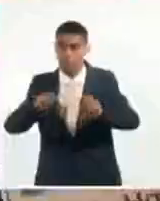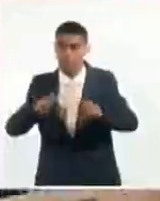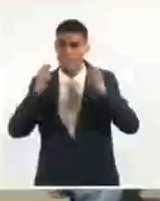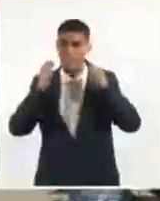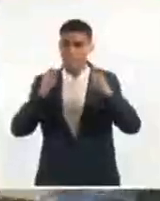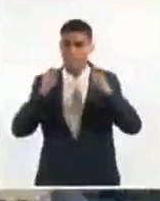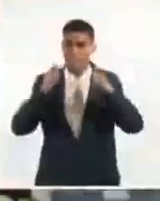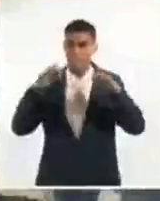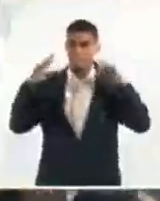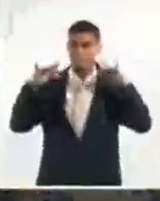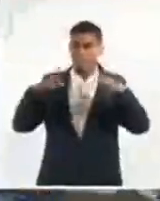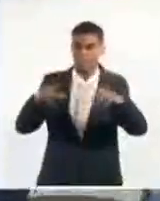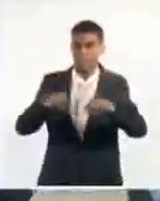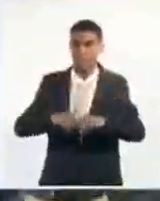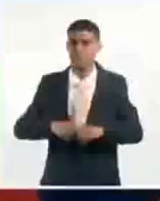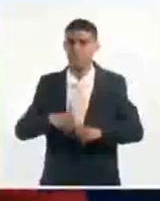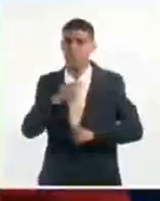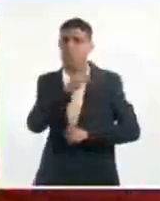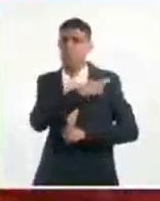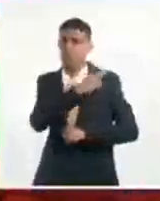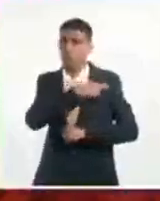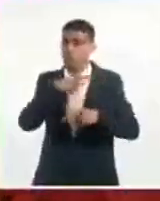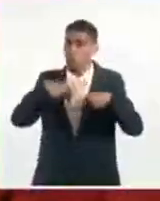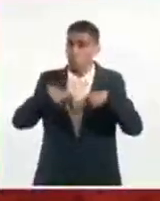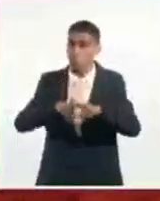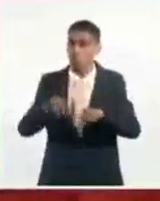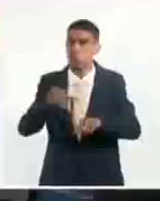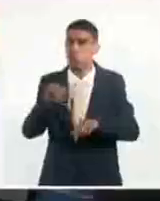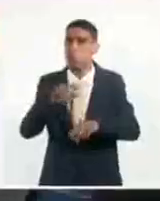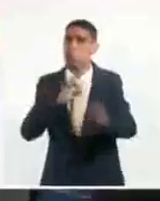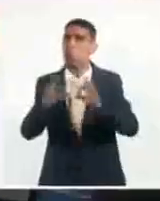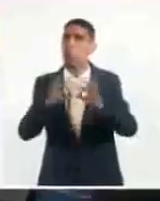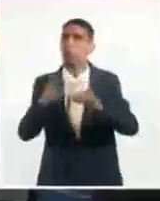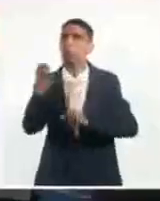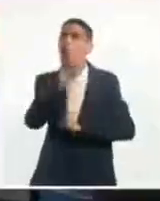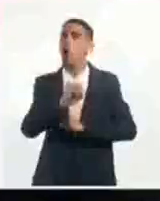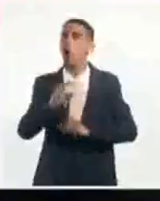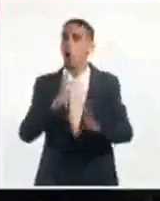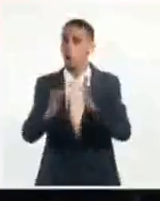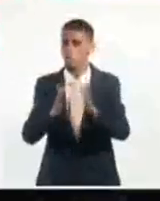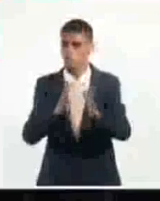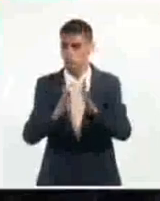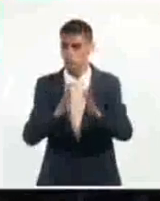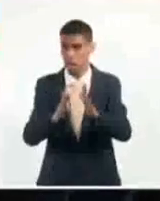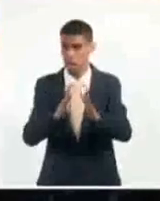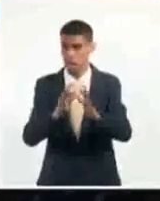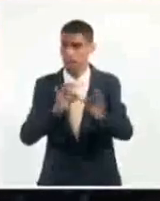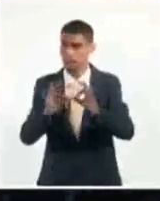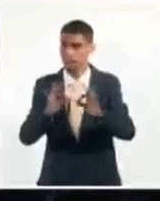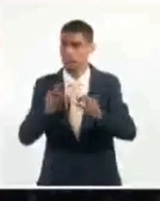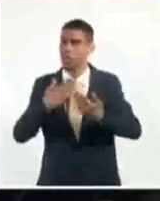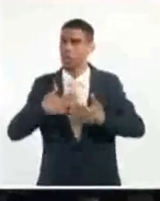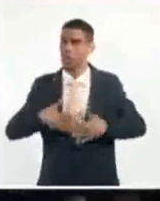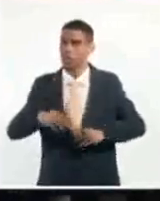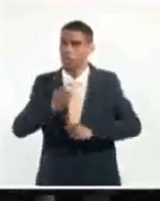pueblo junto a sus autoridades permitió preservar el orden constitucional y la tranquilidad ciudadana.